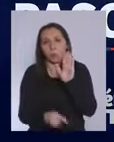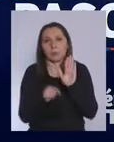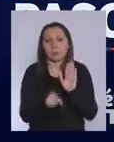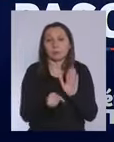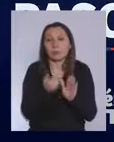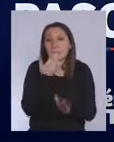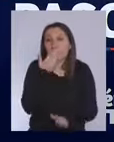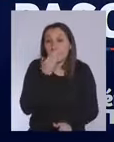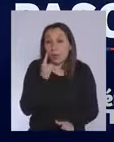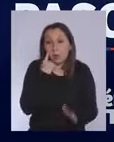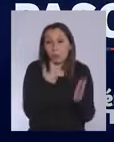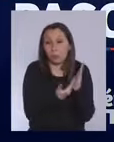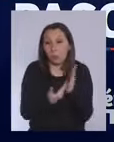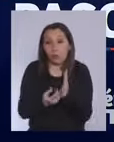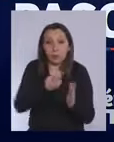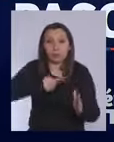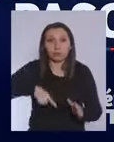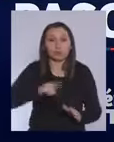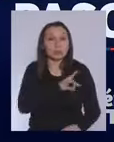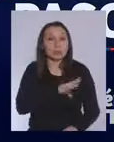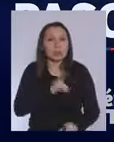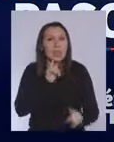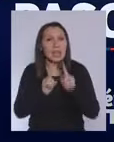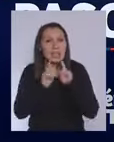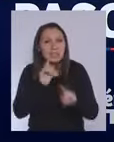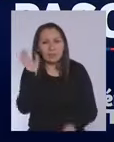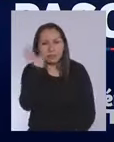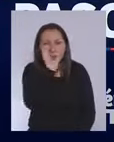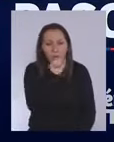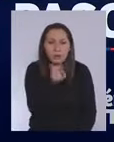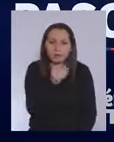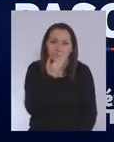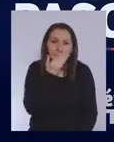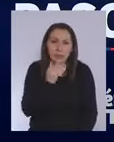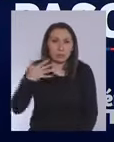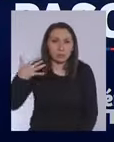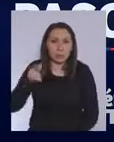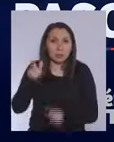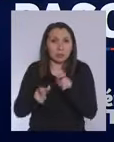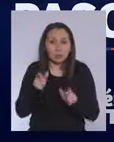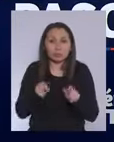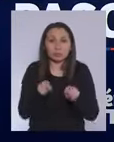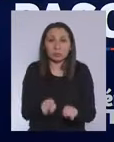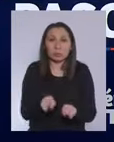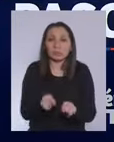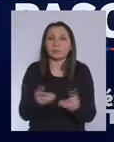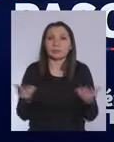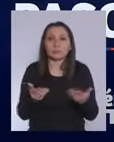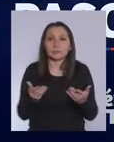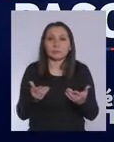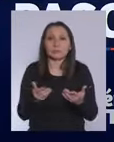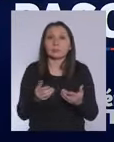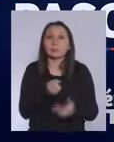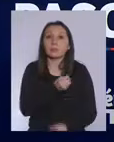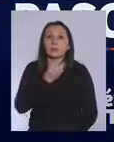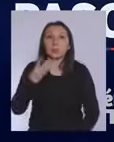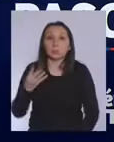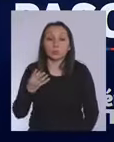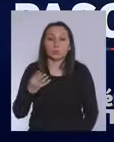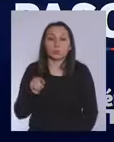la mejor evidencia de que nosotros estamos testeando al de un número importante de casos es que la cantidad